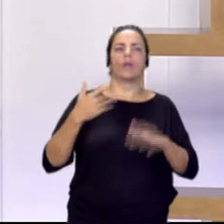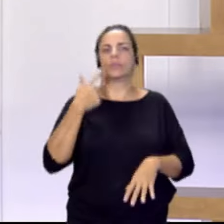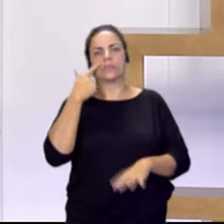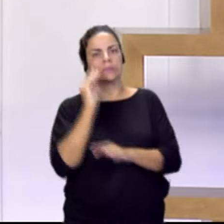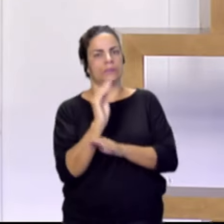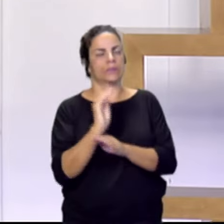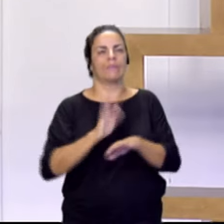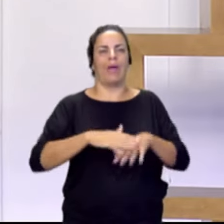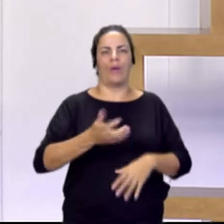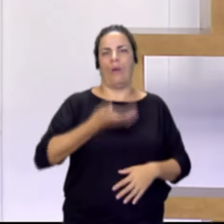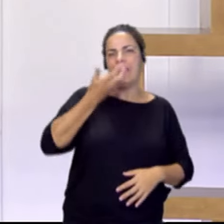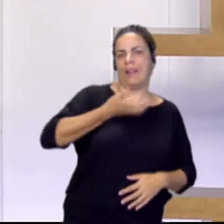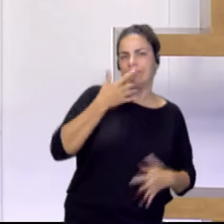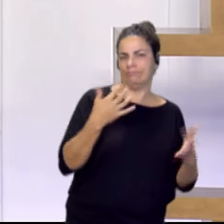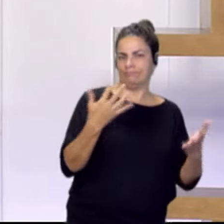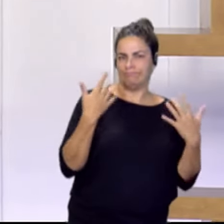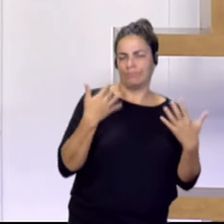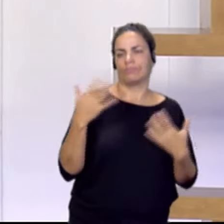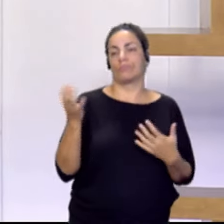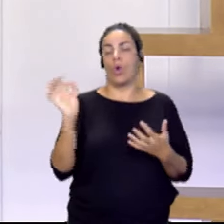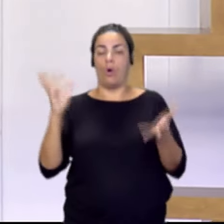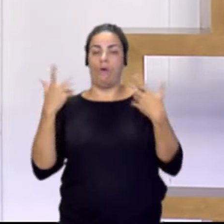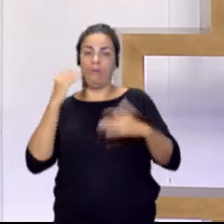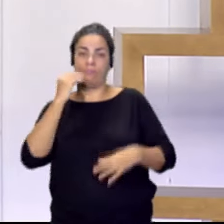usar la calefacción o el aire acondicionado.